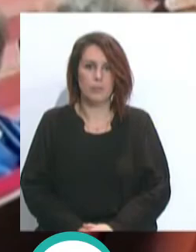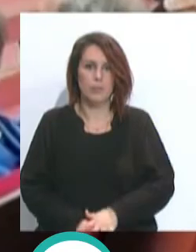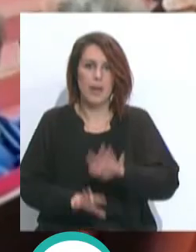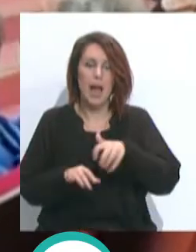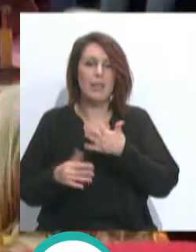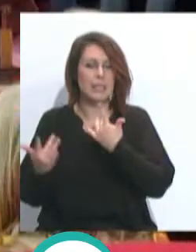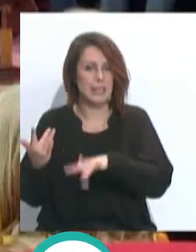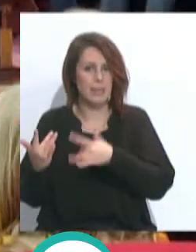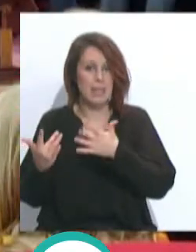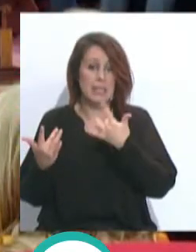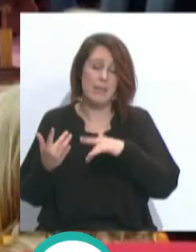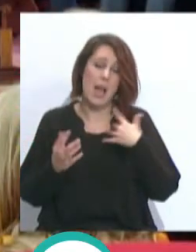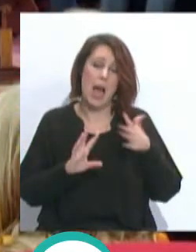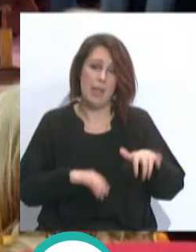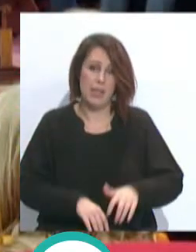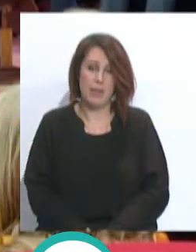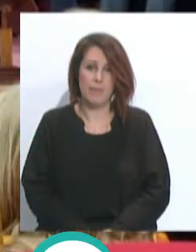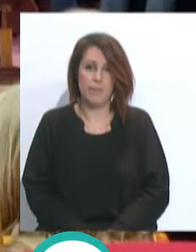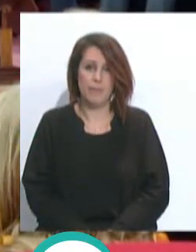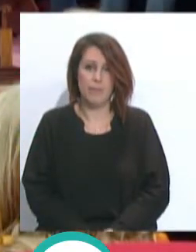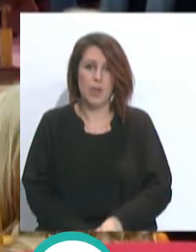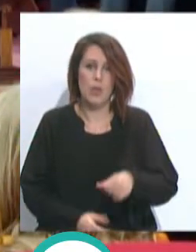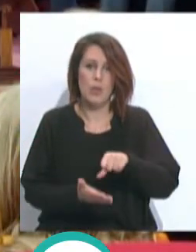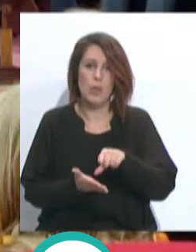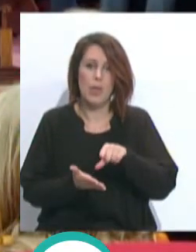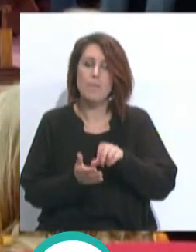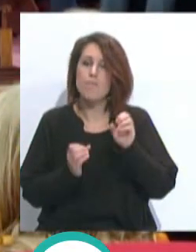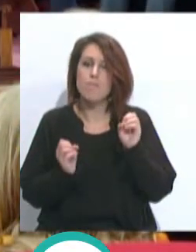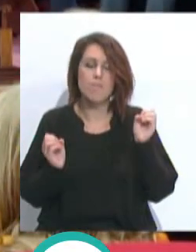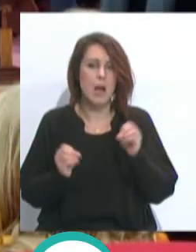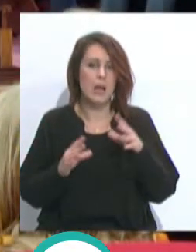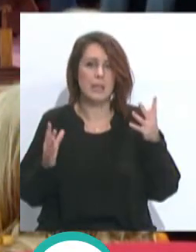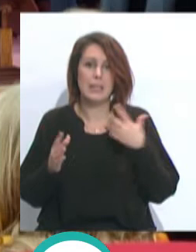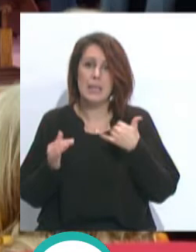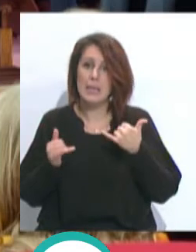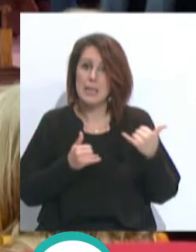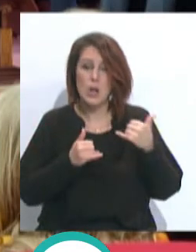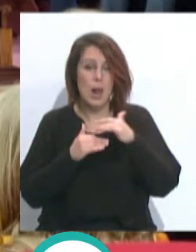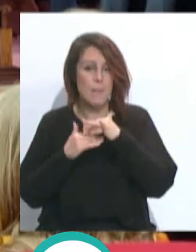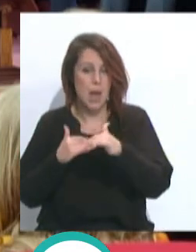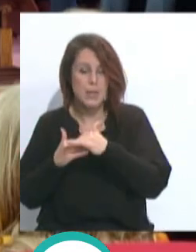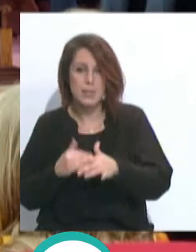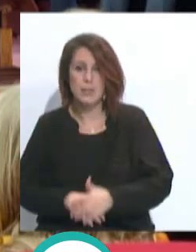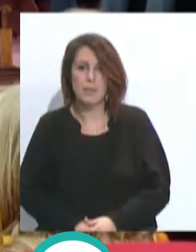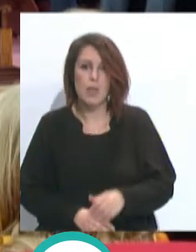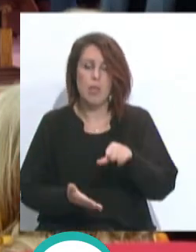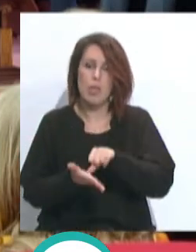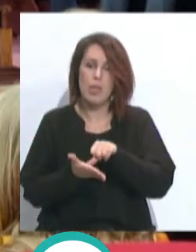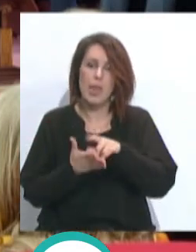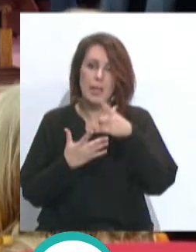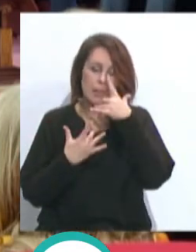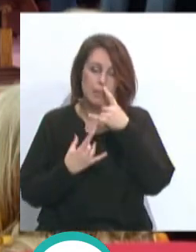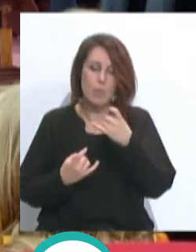Cádiz y Sevilla, Sevilla y Cádiz, ciudades mágicas, el río, la mar, ciudades que